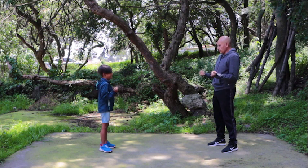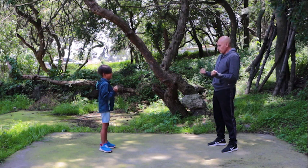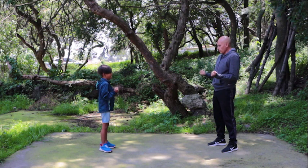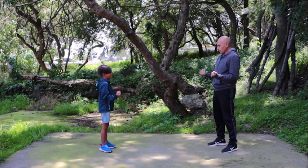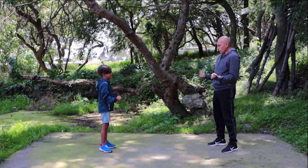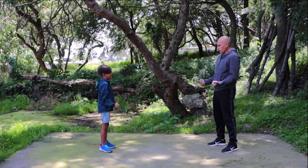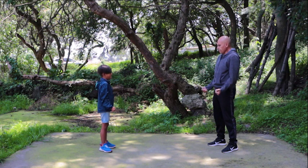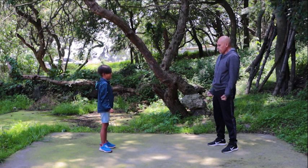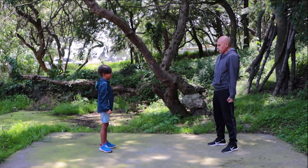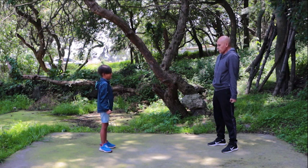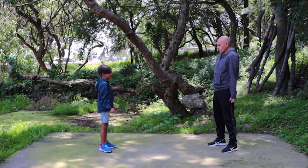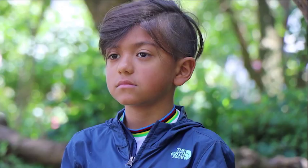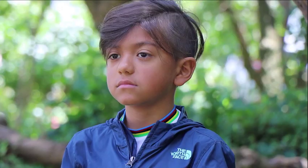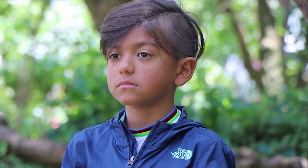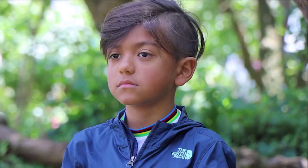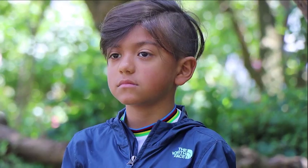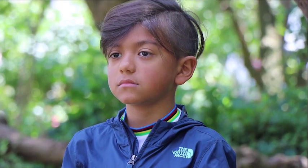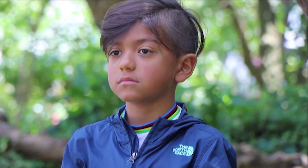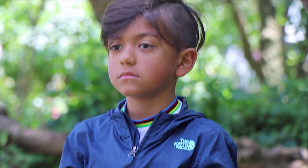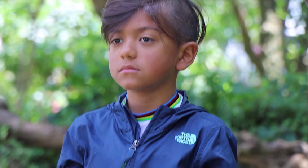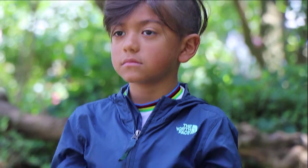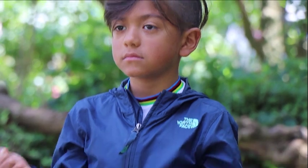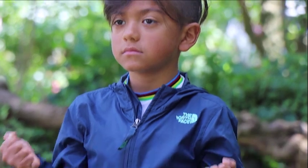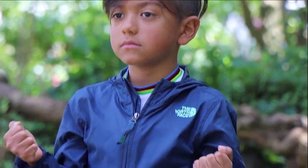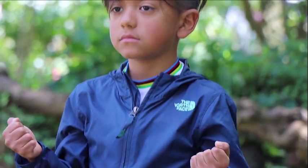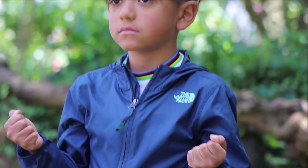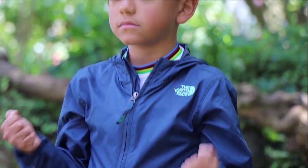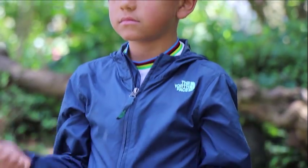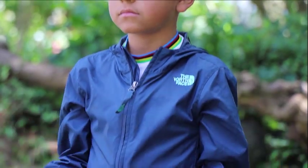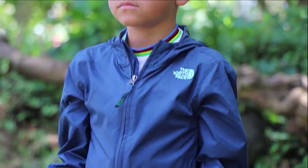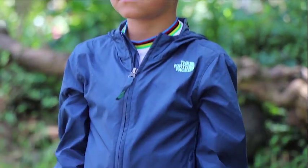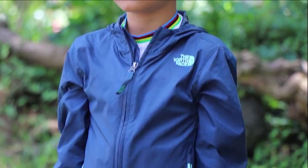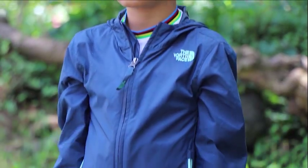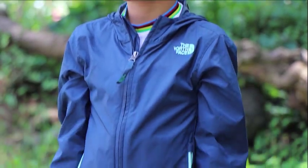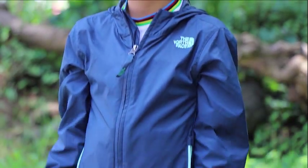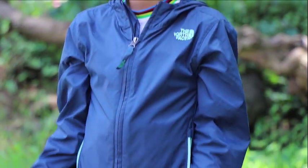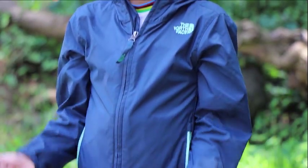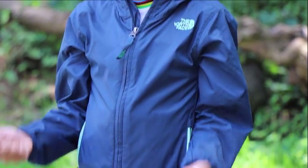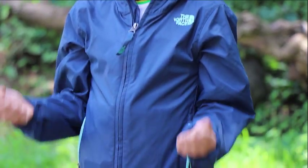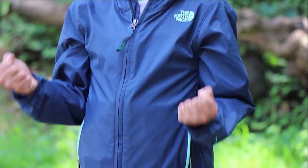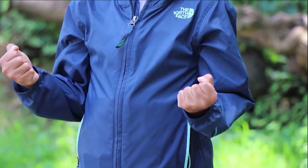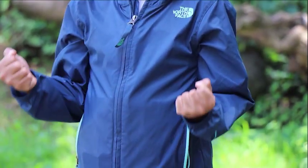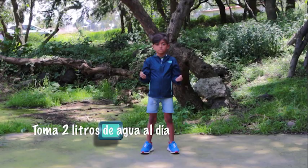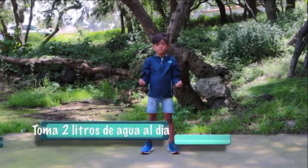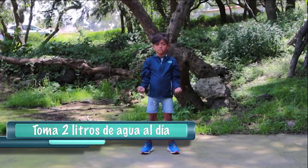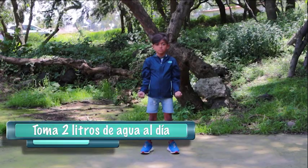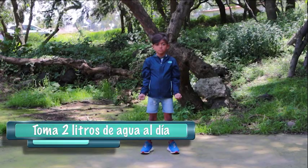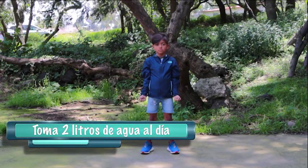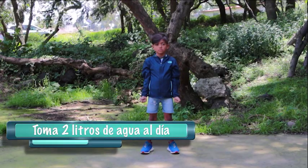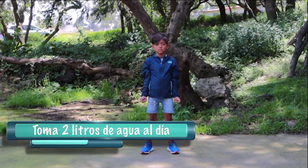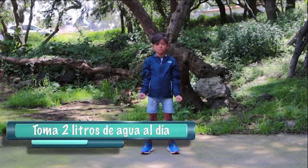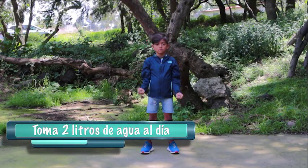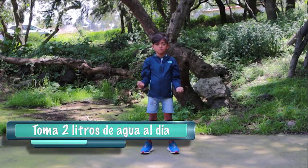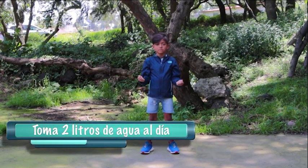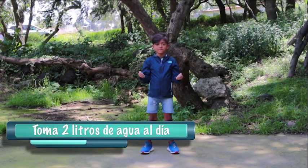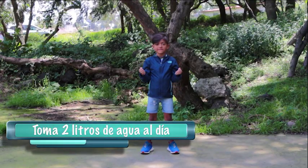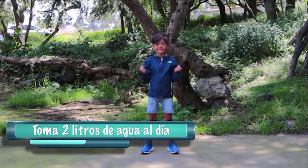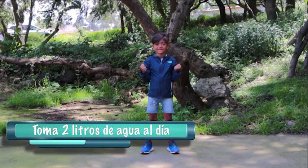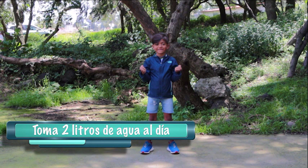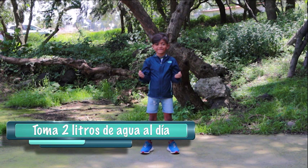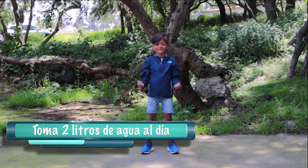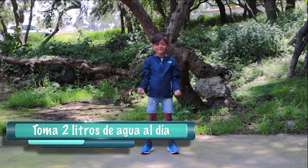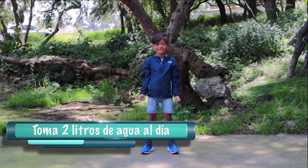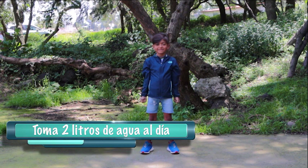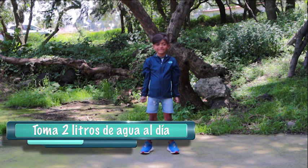más, bien, flexionamos a 90 grados, bajamos, flexión, extensión,